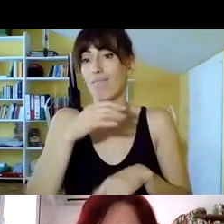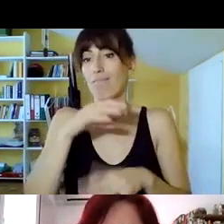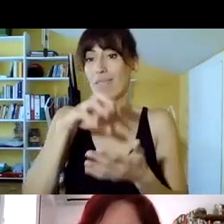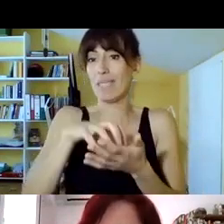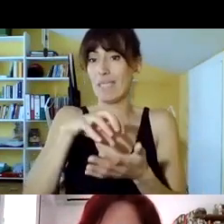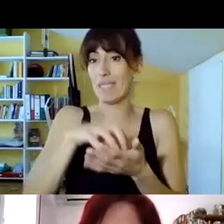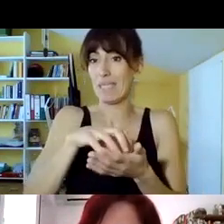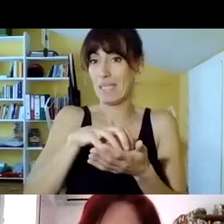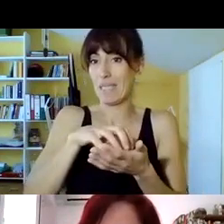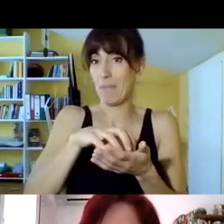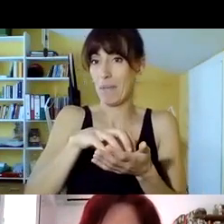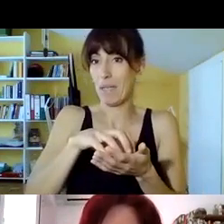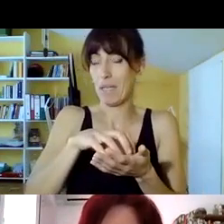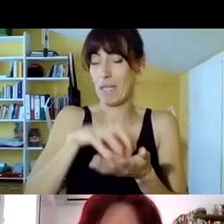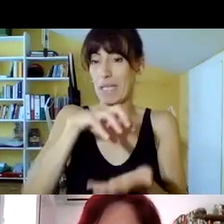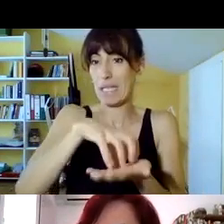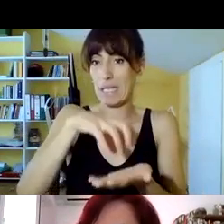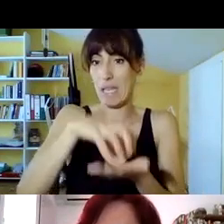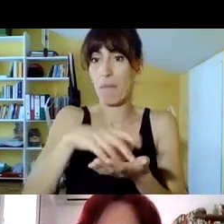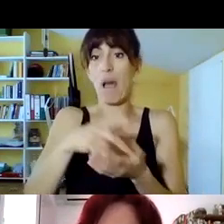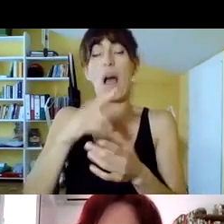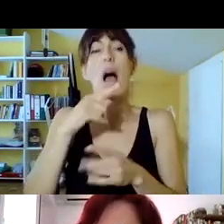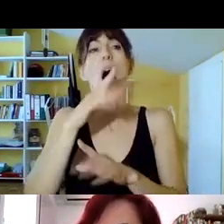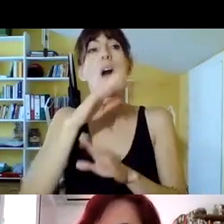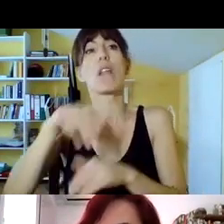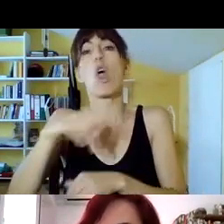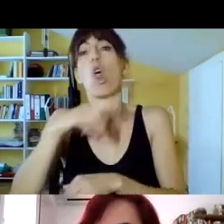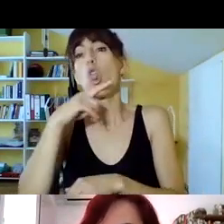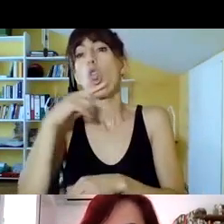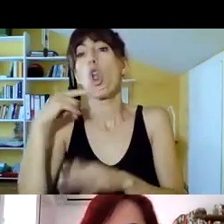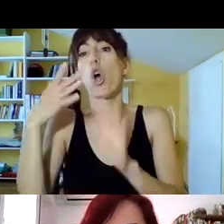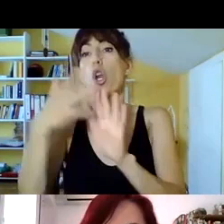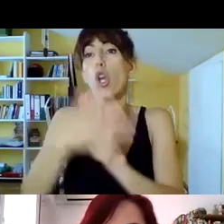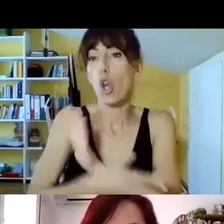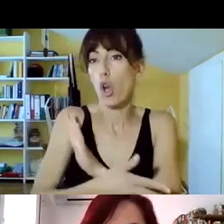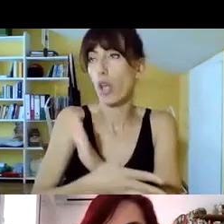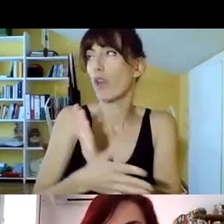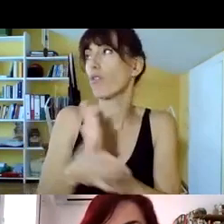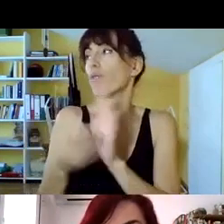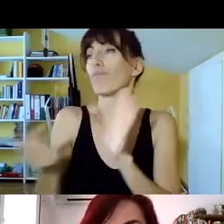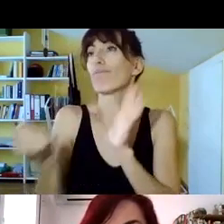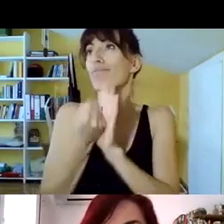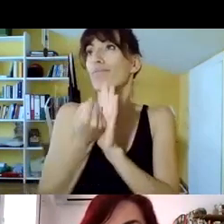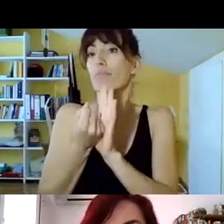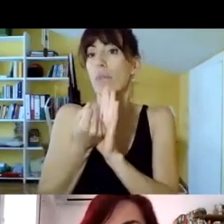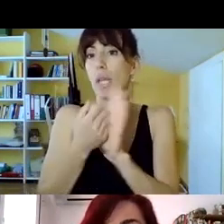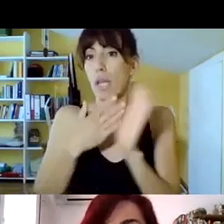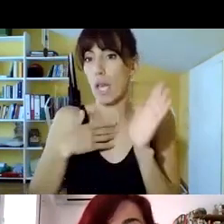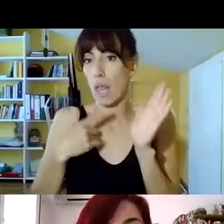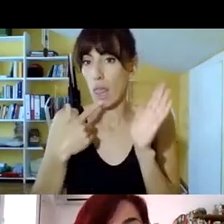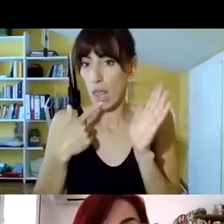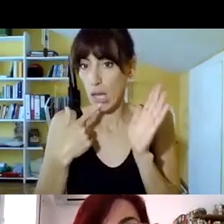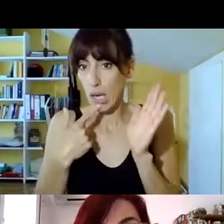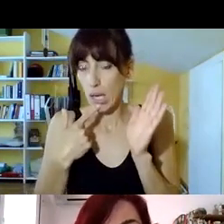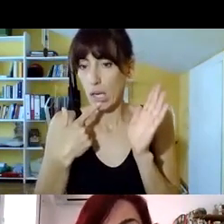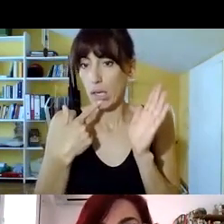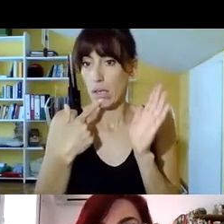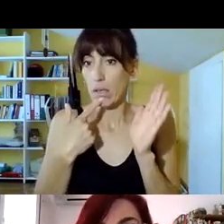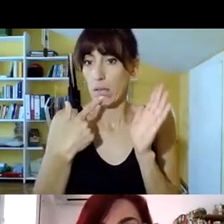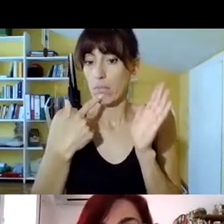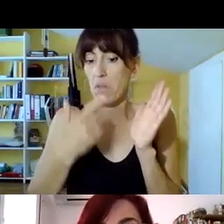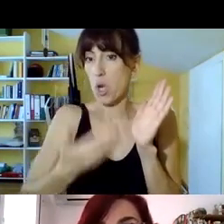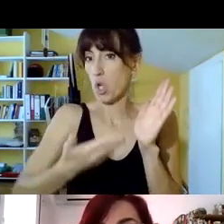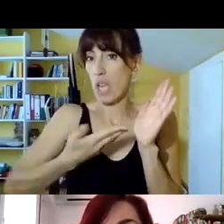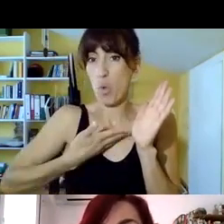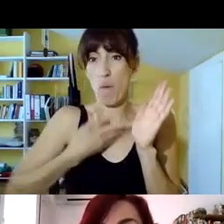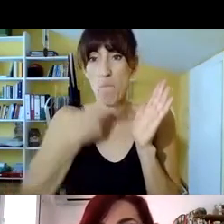se las clasifica, ¿no? de dolor crónico o de distimia, como esas etiquetas nos ayudan